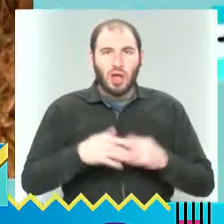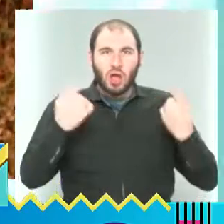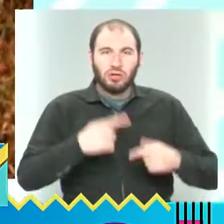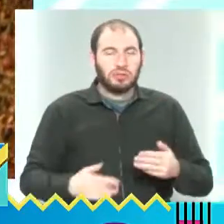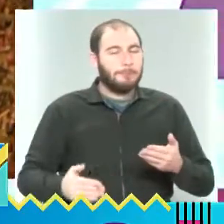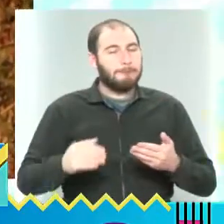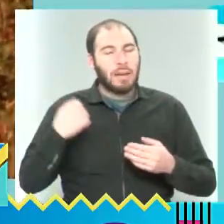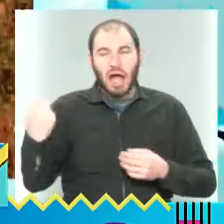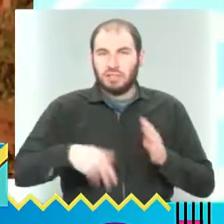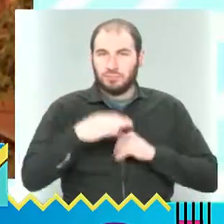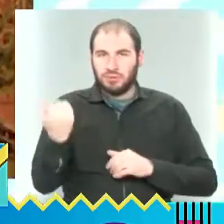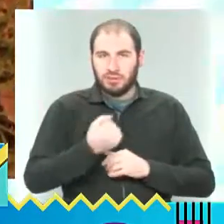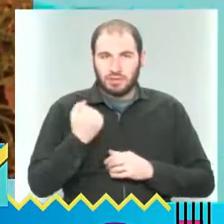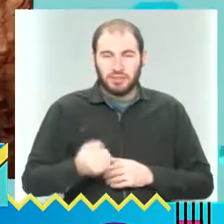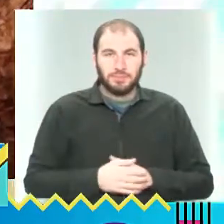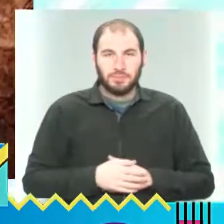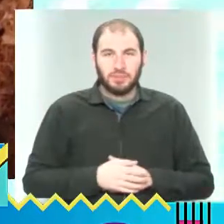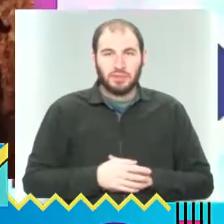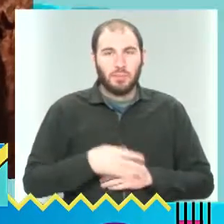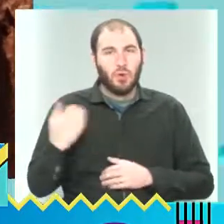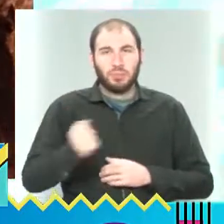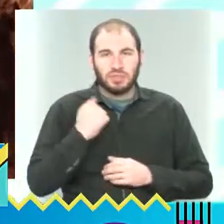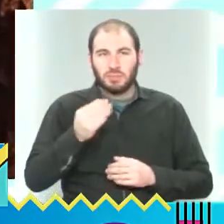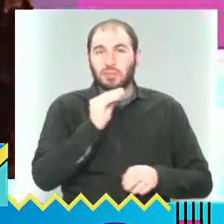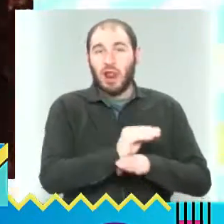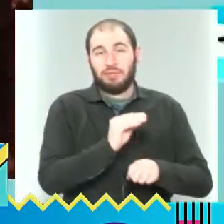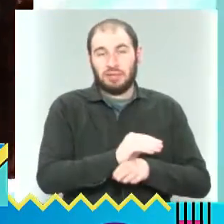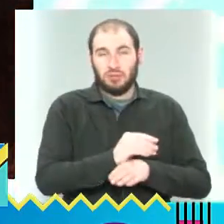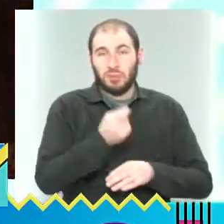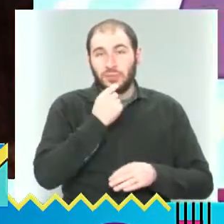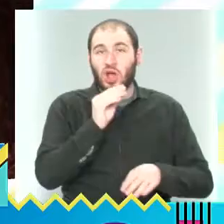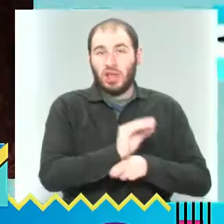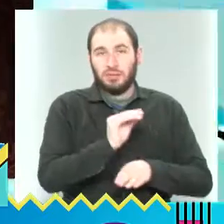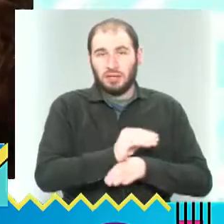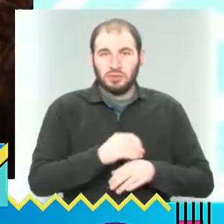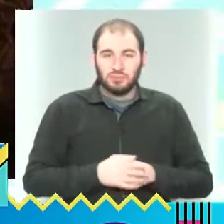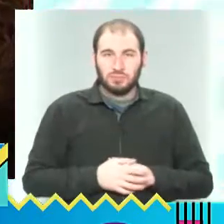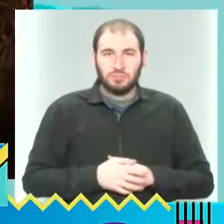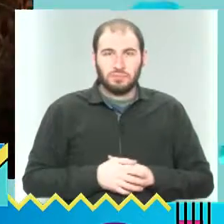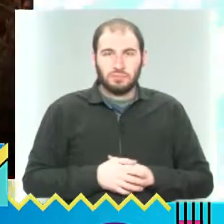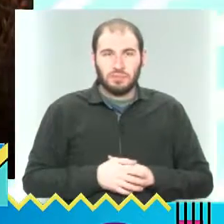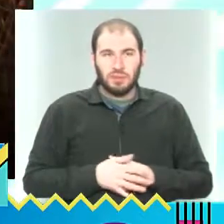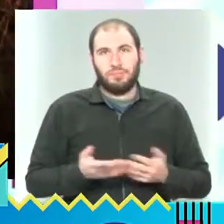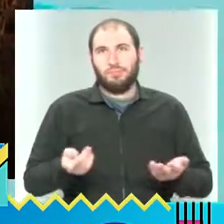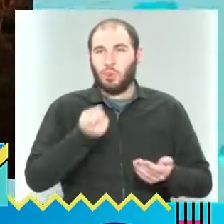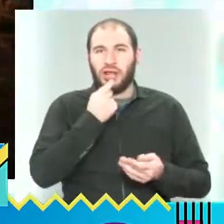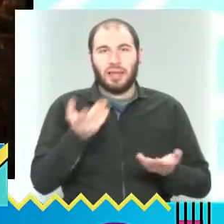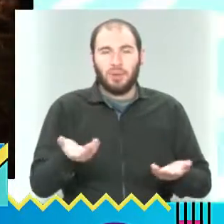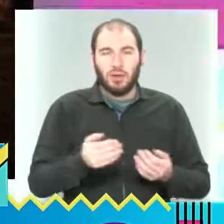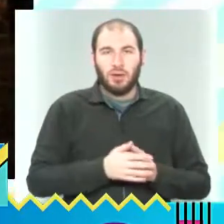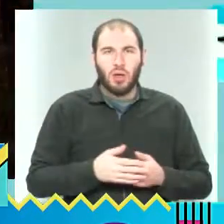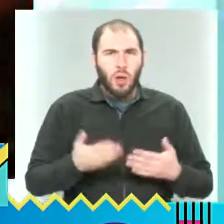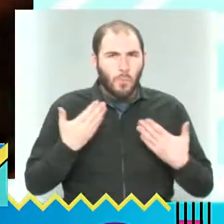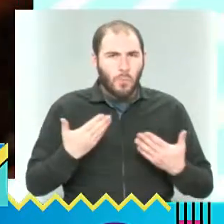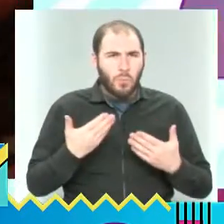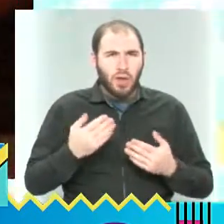elemento clave y vital, digamos, tan importante como la alimentación, una alimentación... A ver, imaginémonos si es posible,